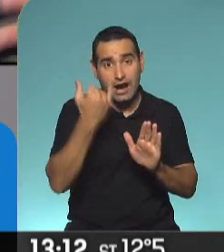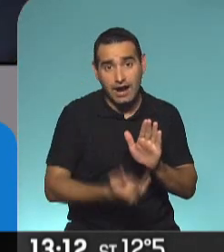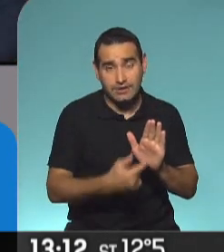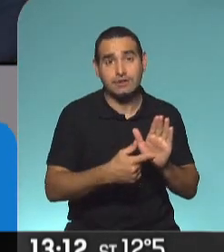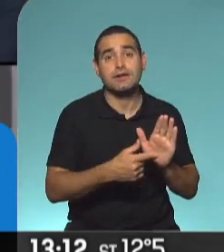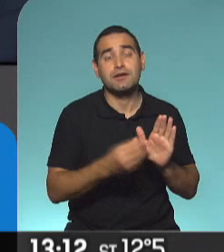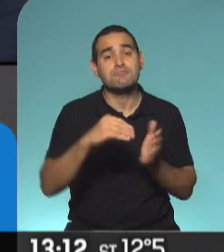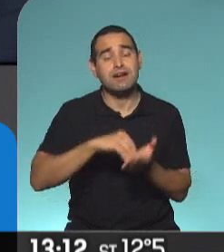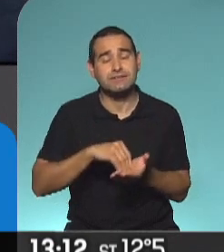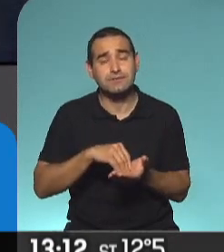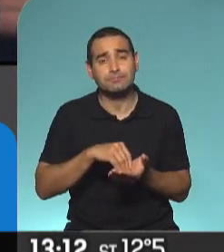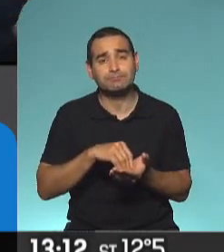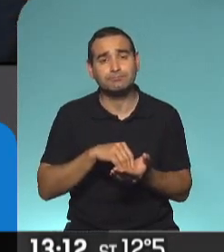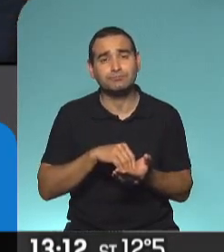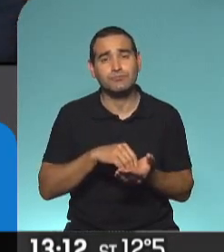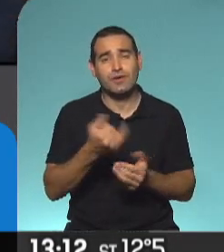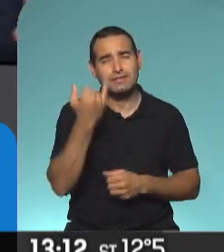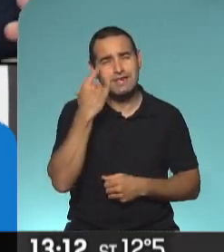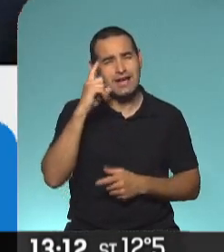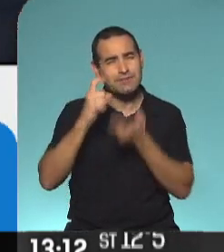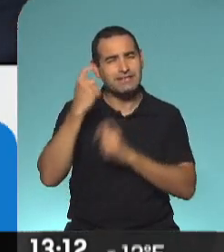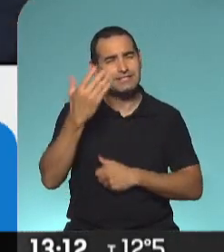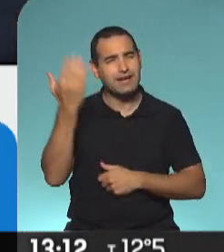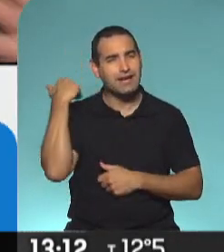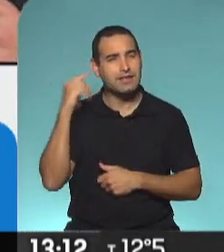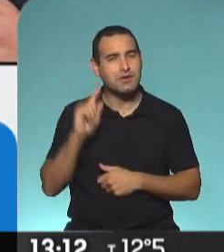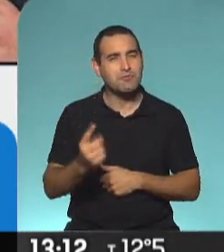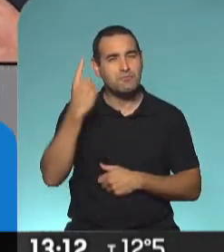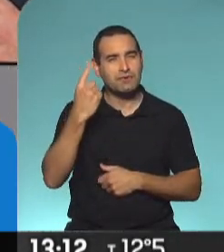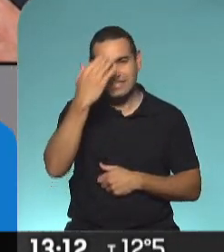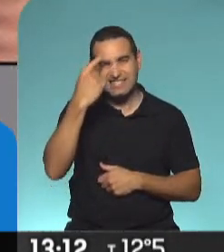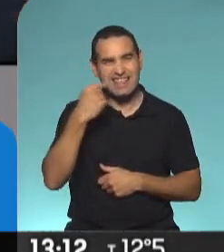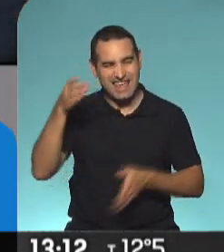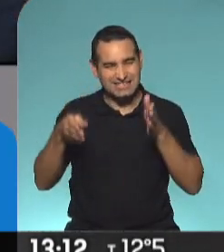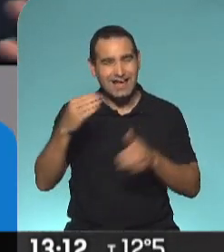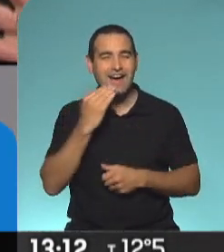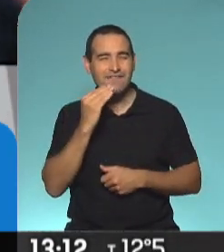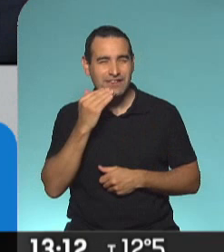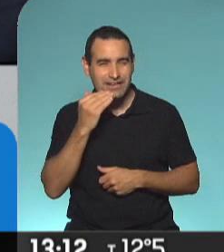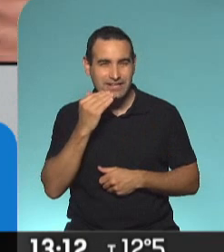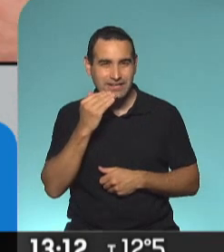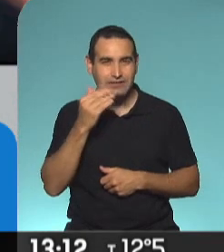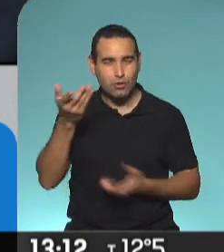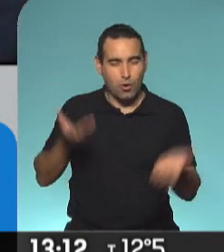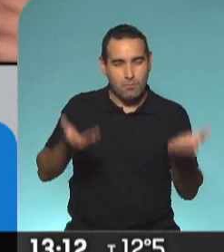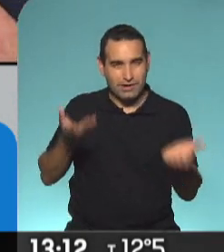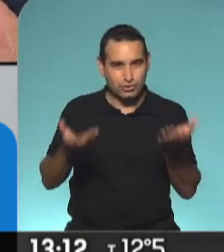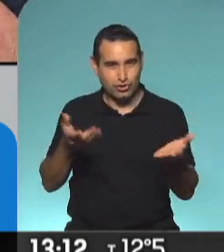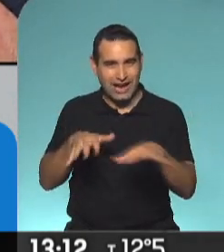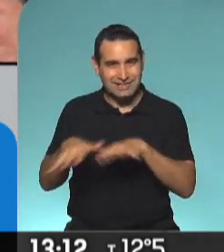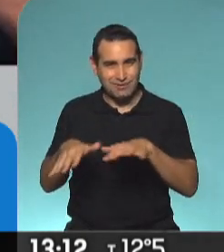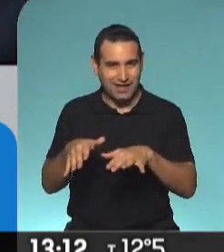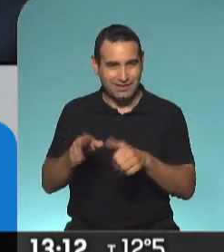actividades y teniendo en cuenta lo que fue la experiencia de la primer quincena de abril que sería lo cotejable en cantidad de actividades